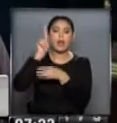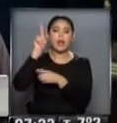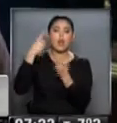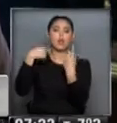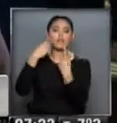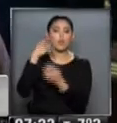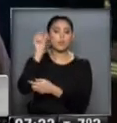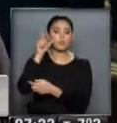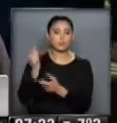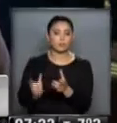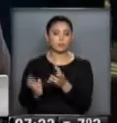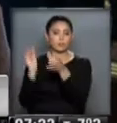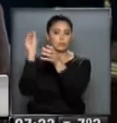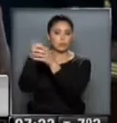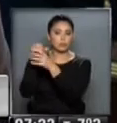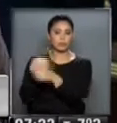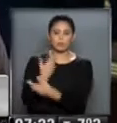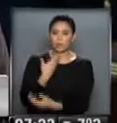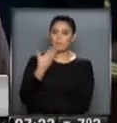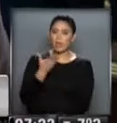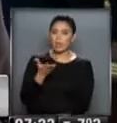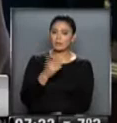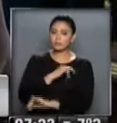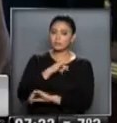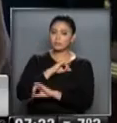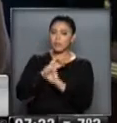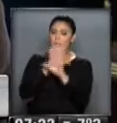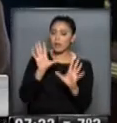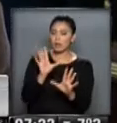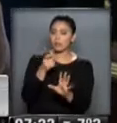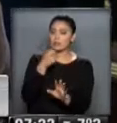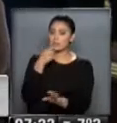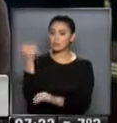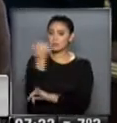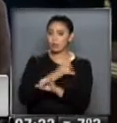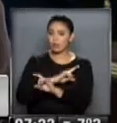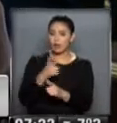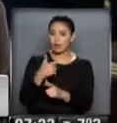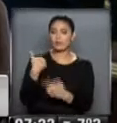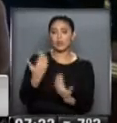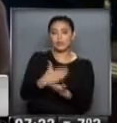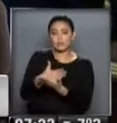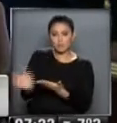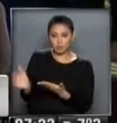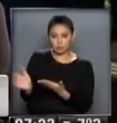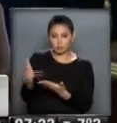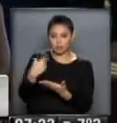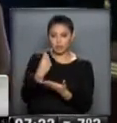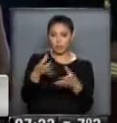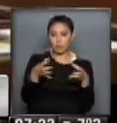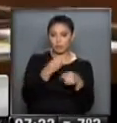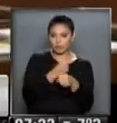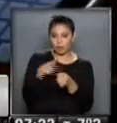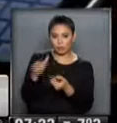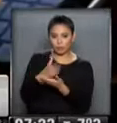Pablo, se solicita una aclaración, una respuesta, como no la hace, se propone su expulsión, su separación del grupo de